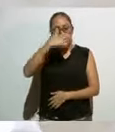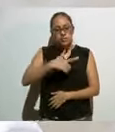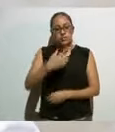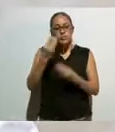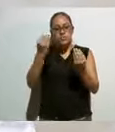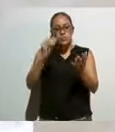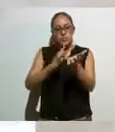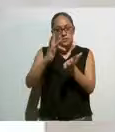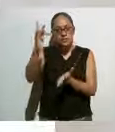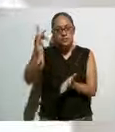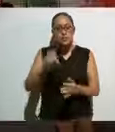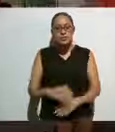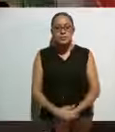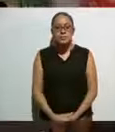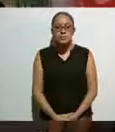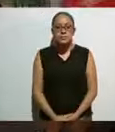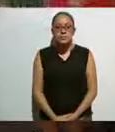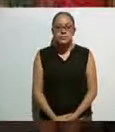muchas gracias.